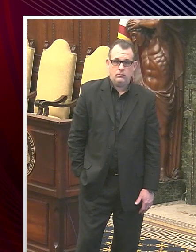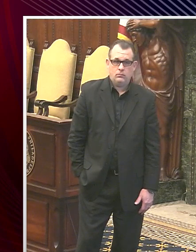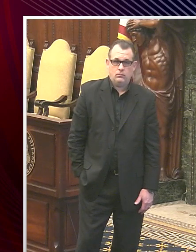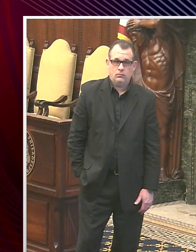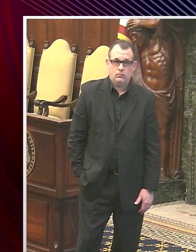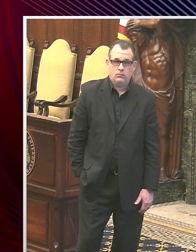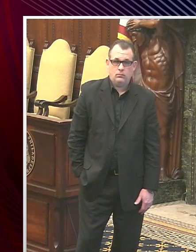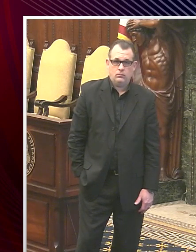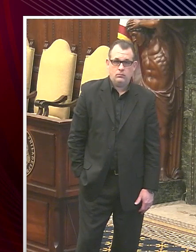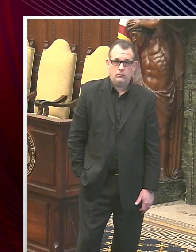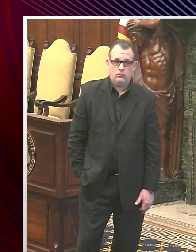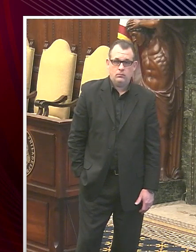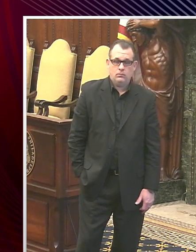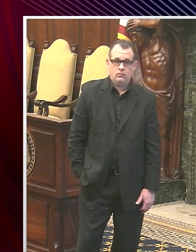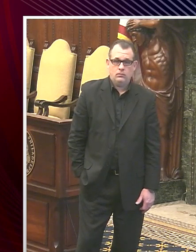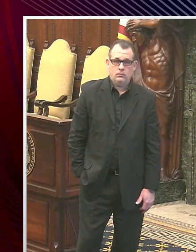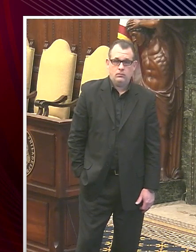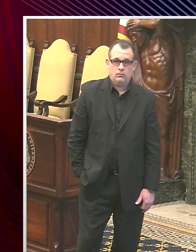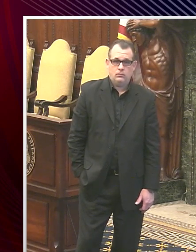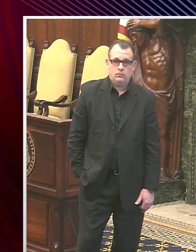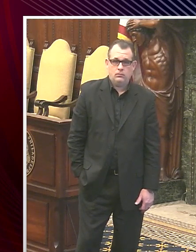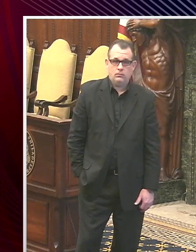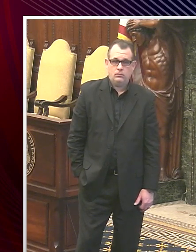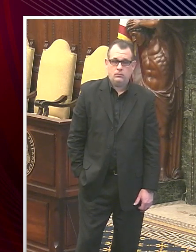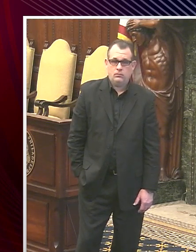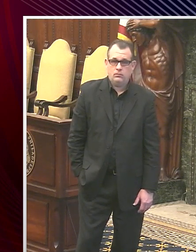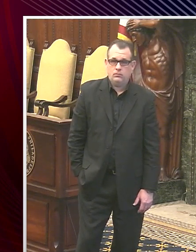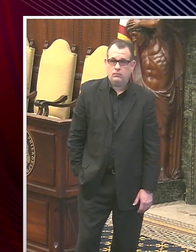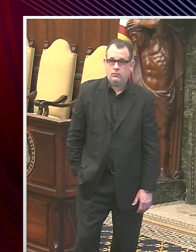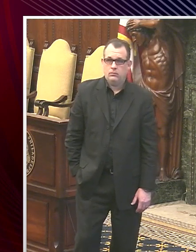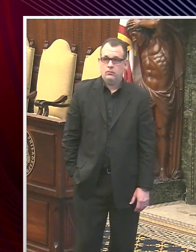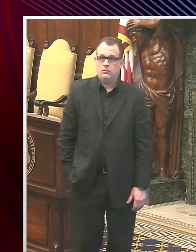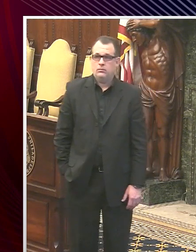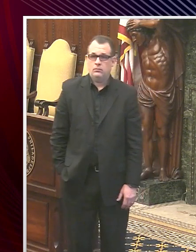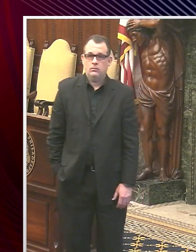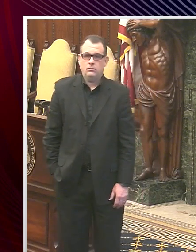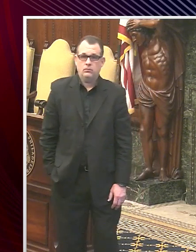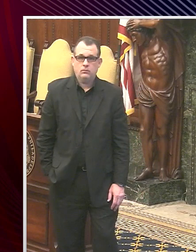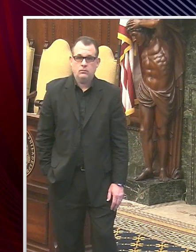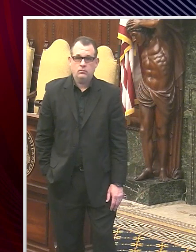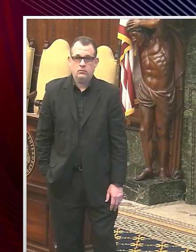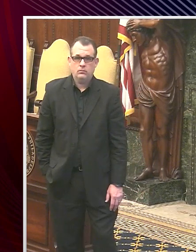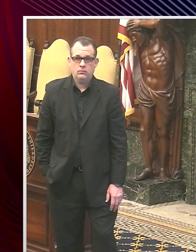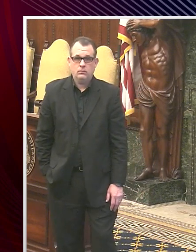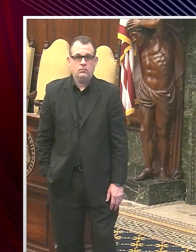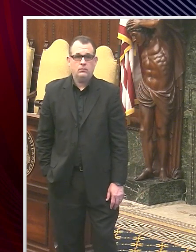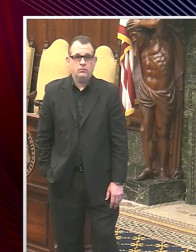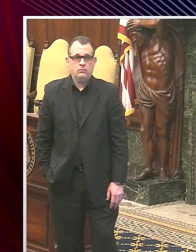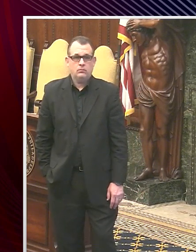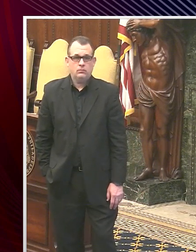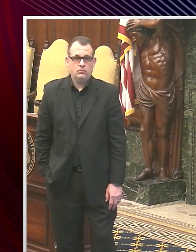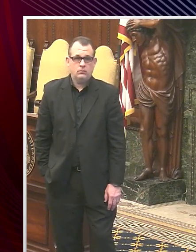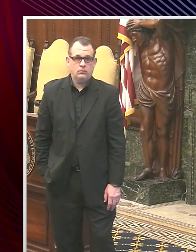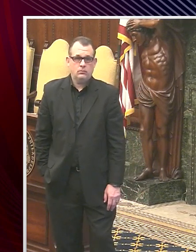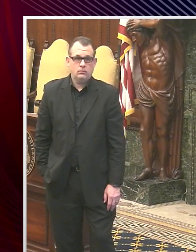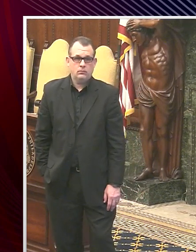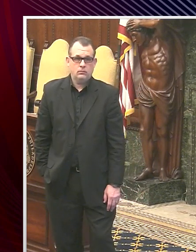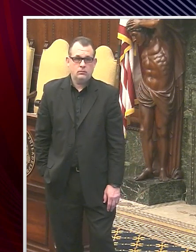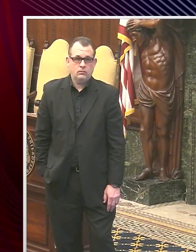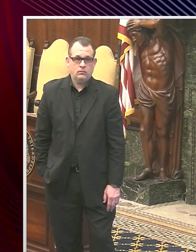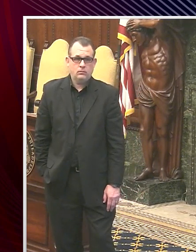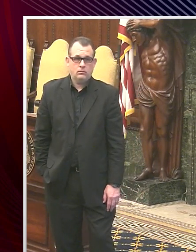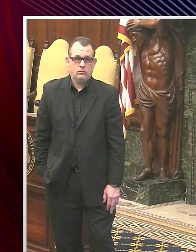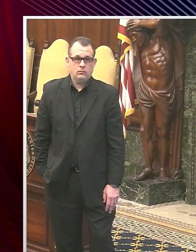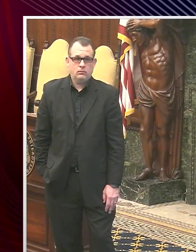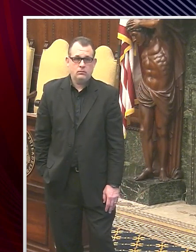Filadelfia, accedió a ayudarnos con esta parte del plan. Ha sido entonces una coincidencia. Obviamente queremos que todos los